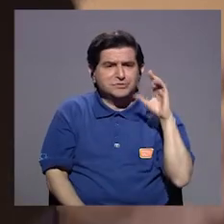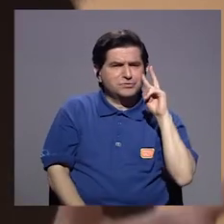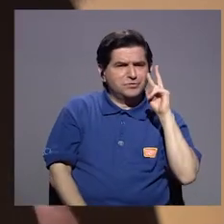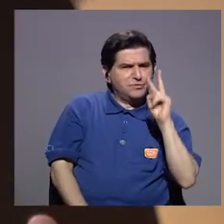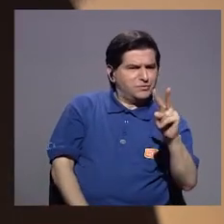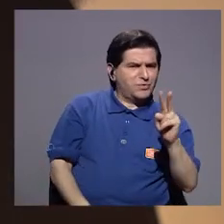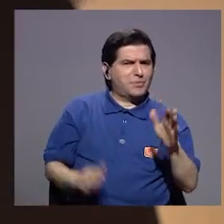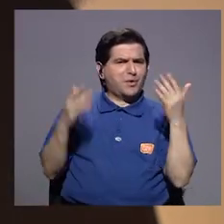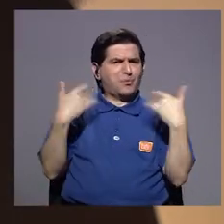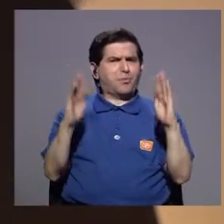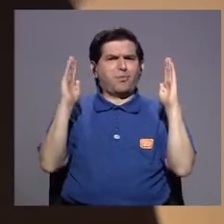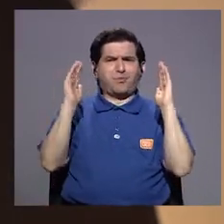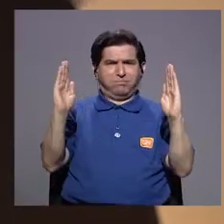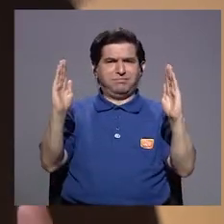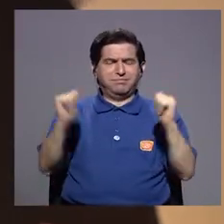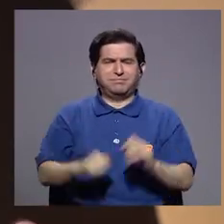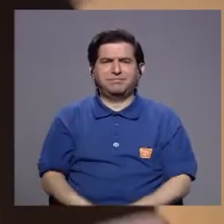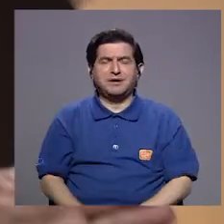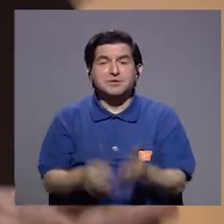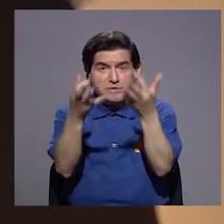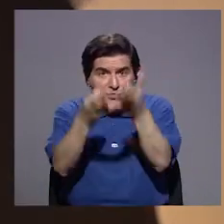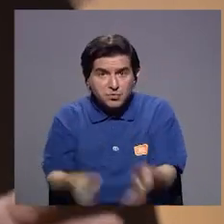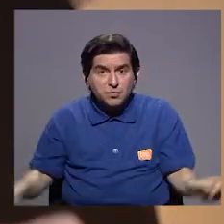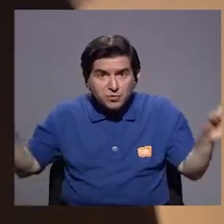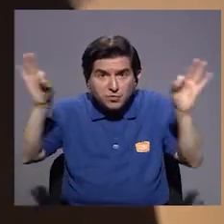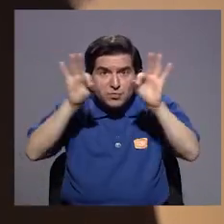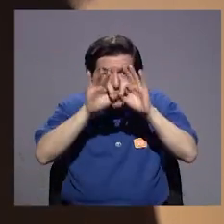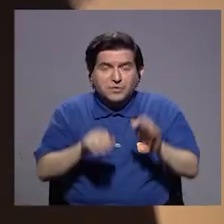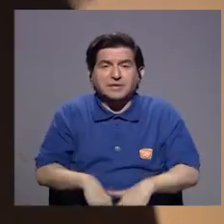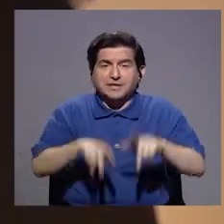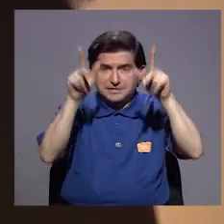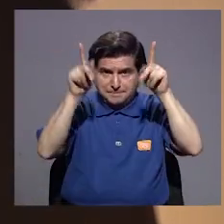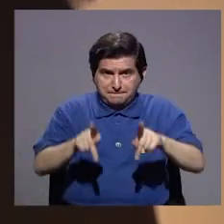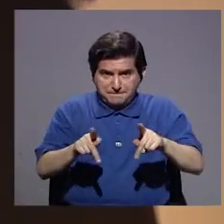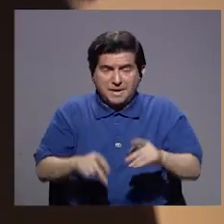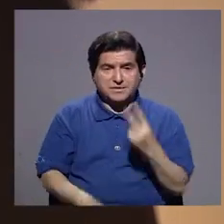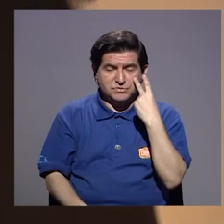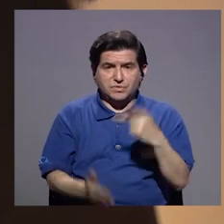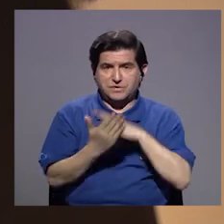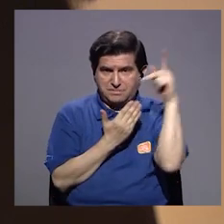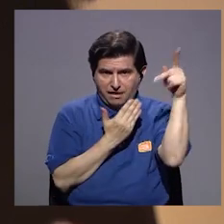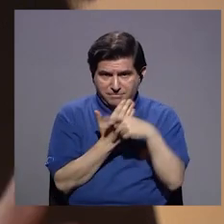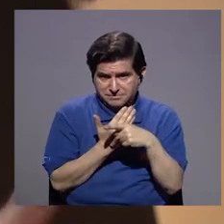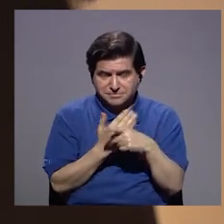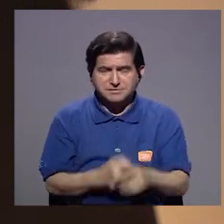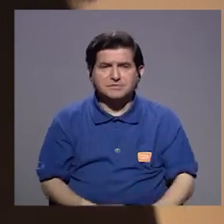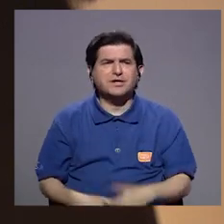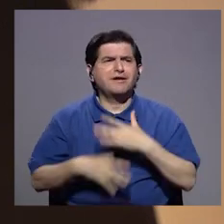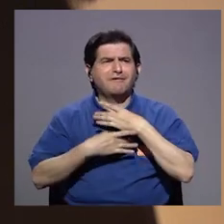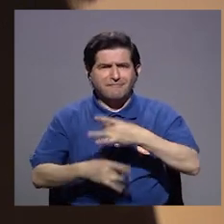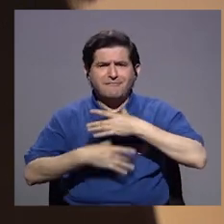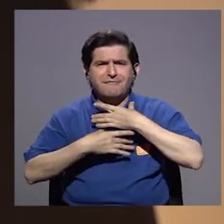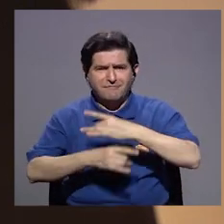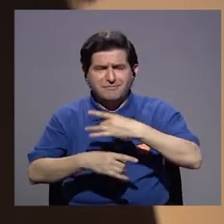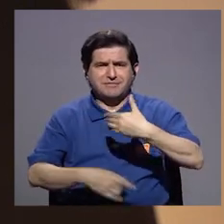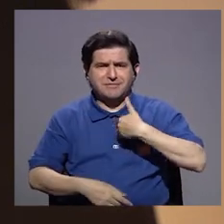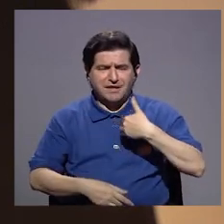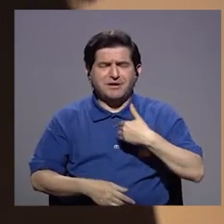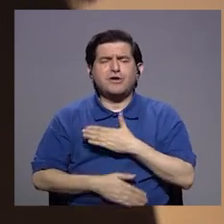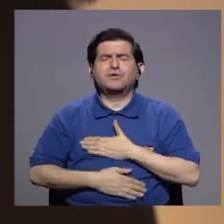uno ve que es algo muy grande. Y aquí es importante como que las personas que están viendo el programa y que están interesadas